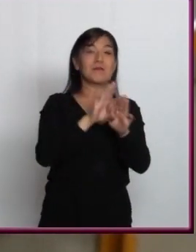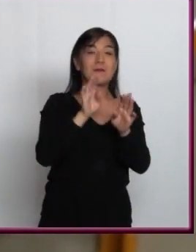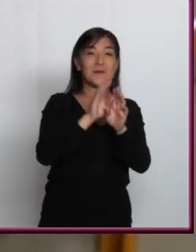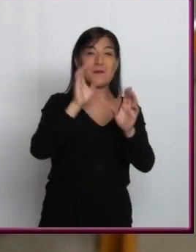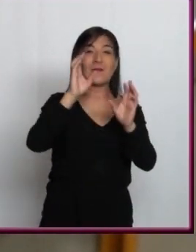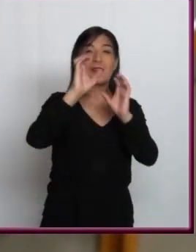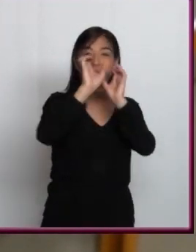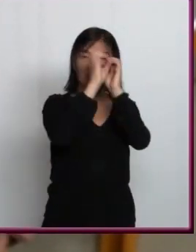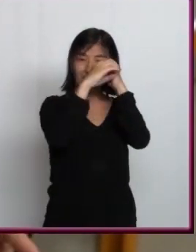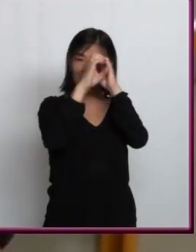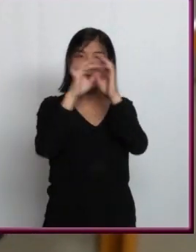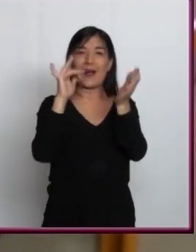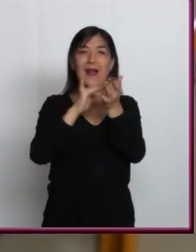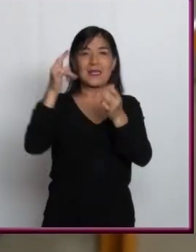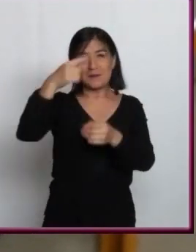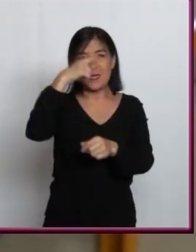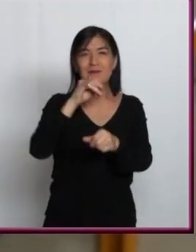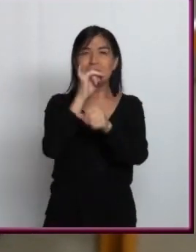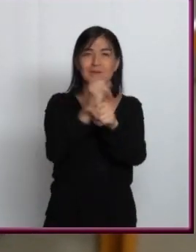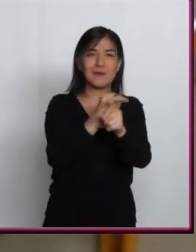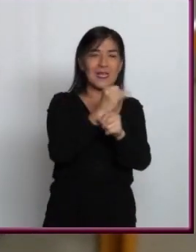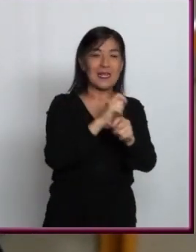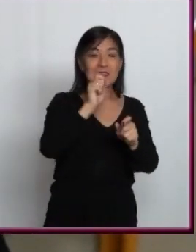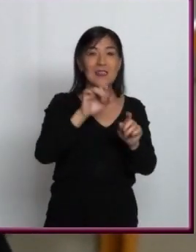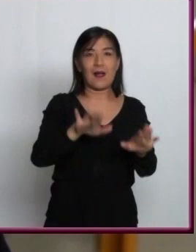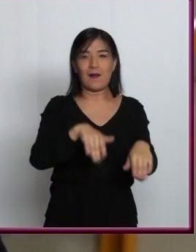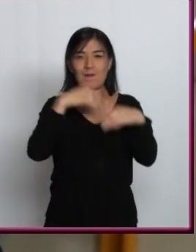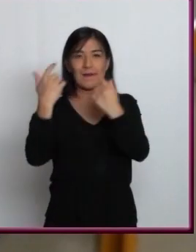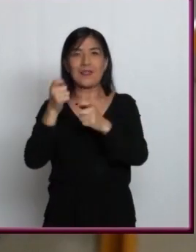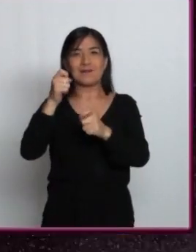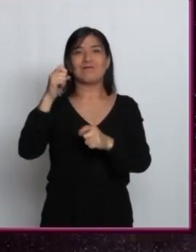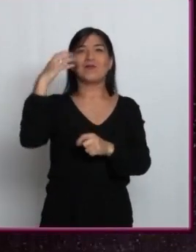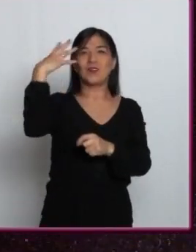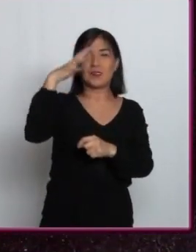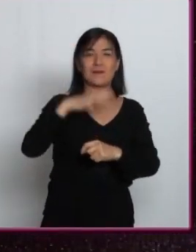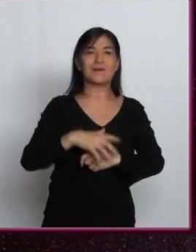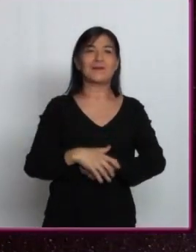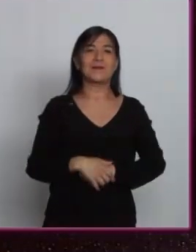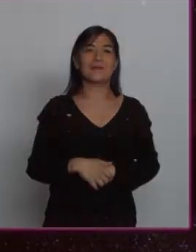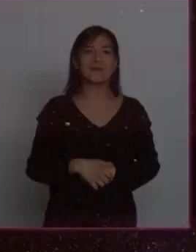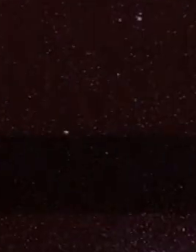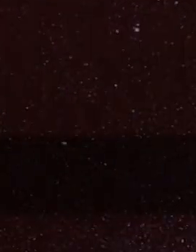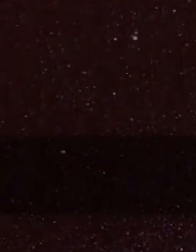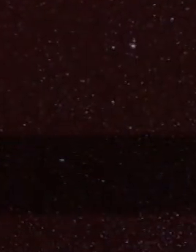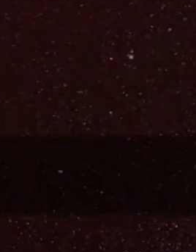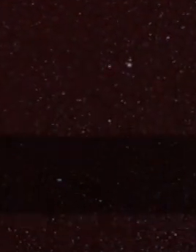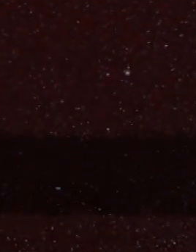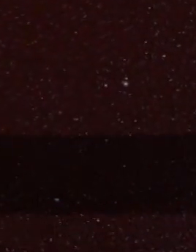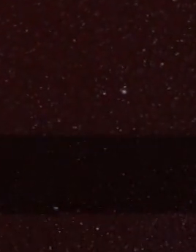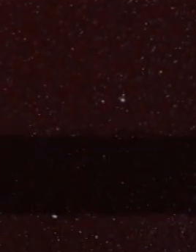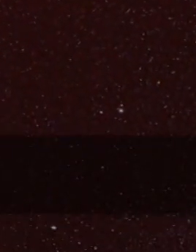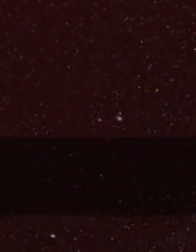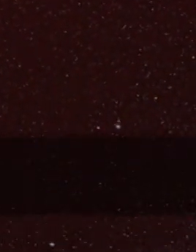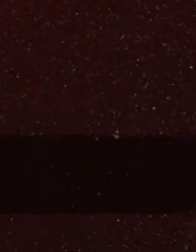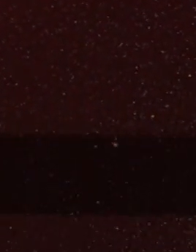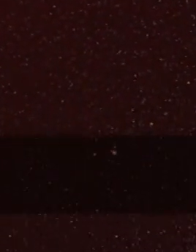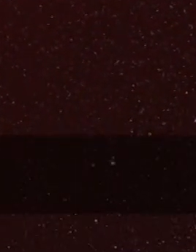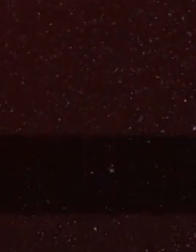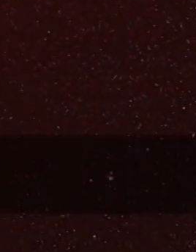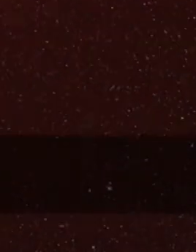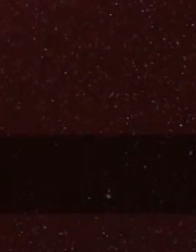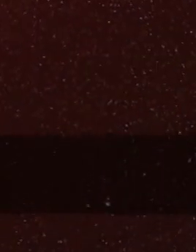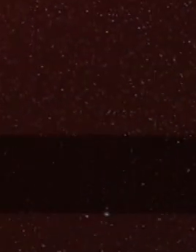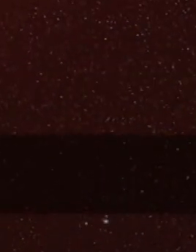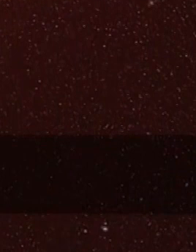averiguar sobre la atmósfera de planetas fuera de nuestro sistema solar. The atmosphere around a super-Earth